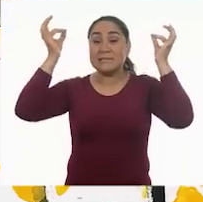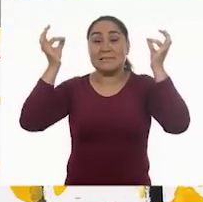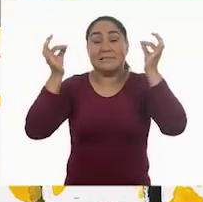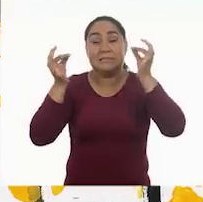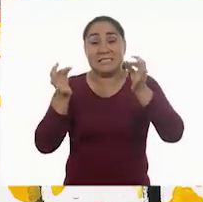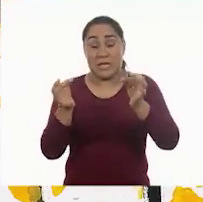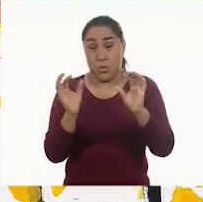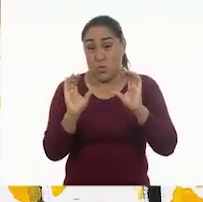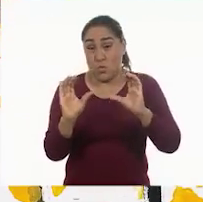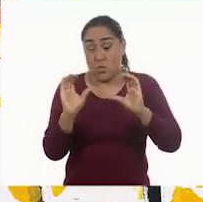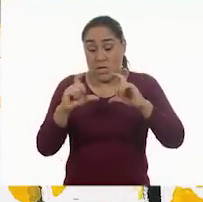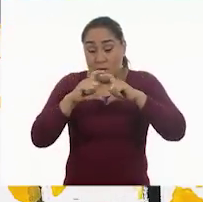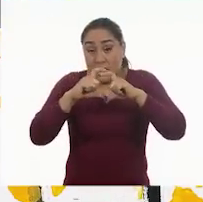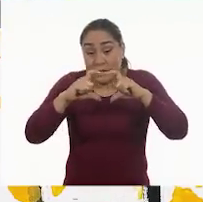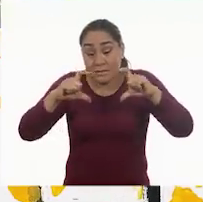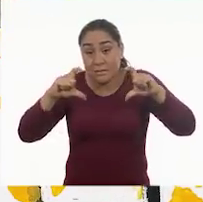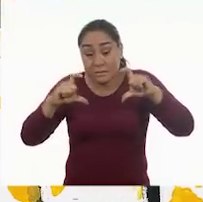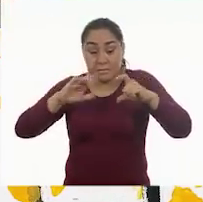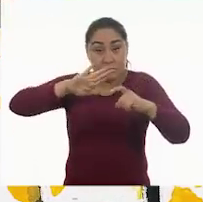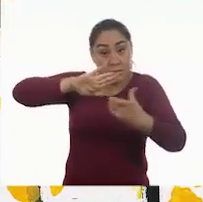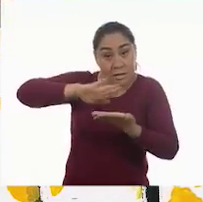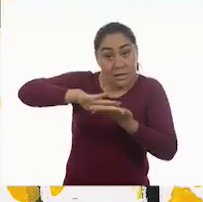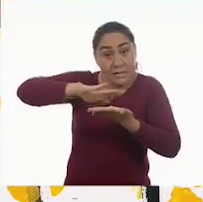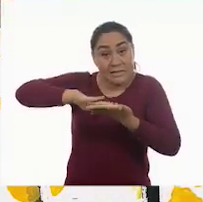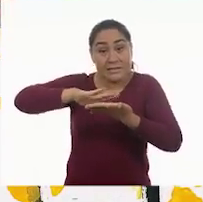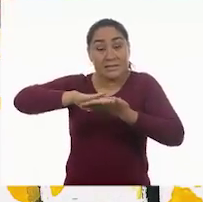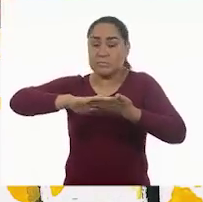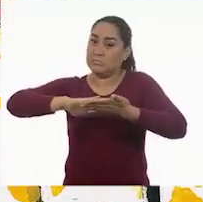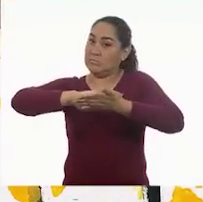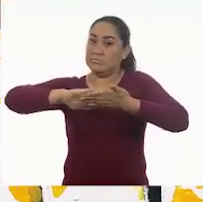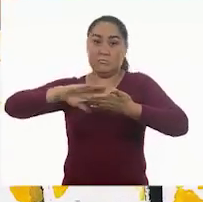no tocar la parte interior.